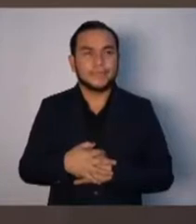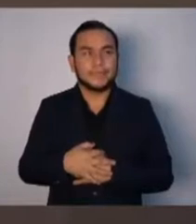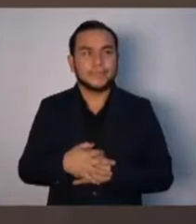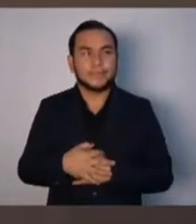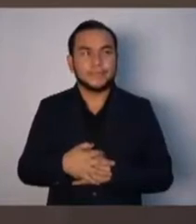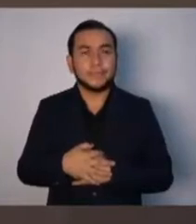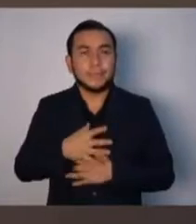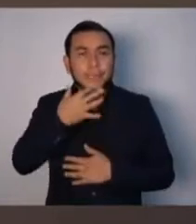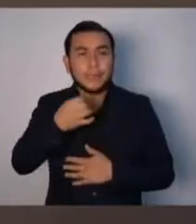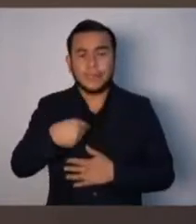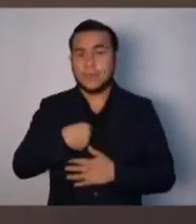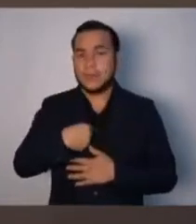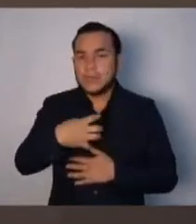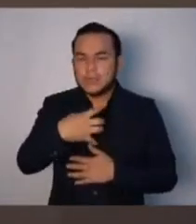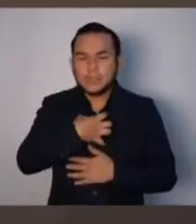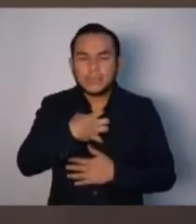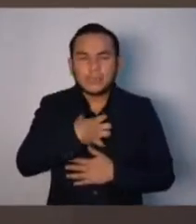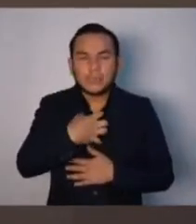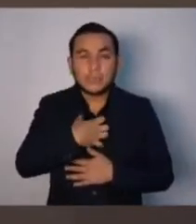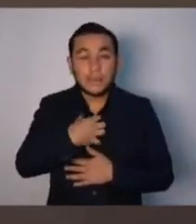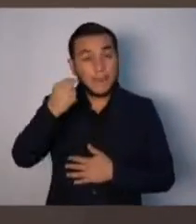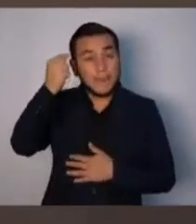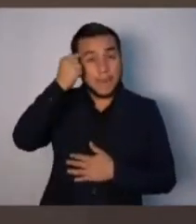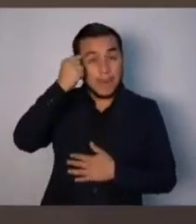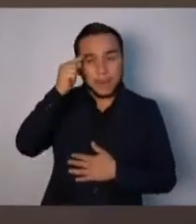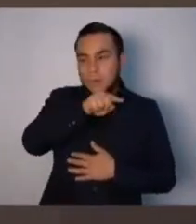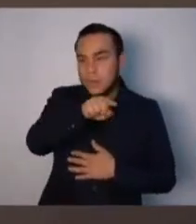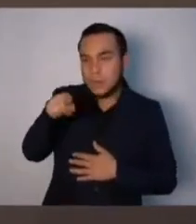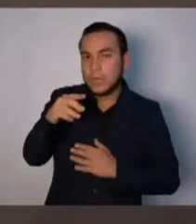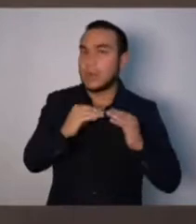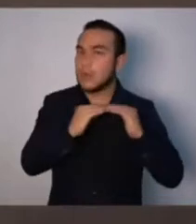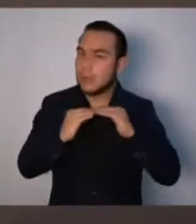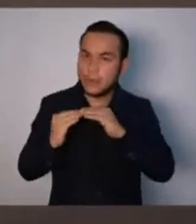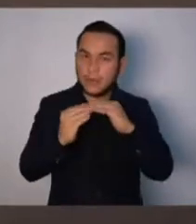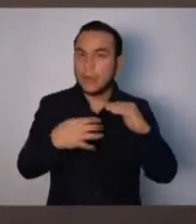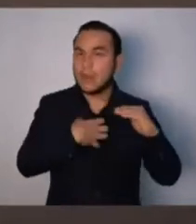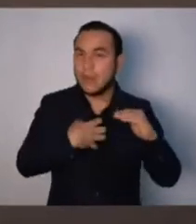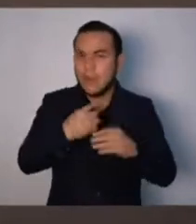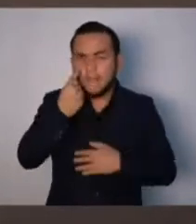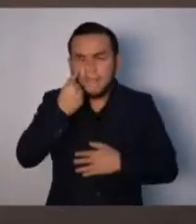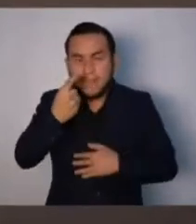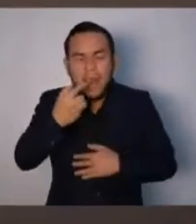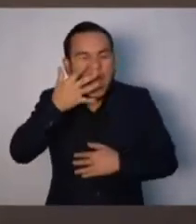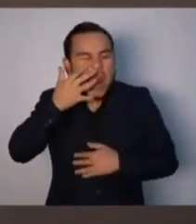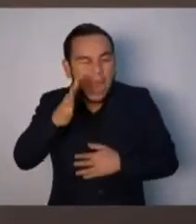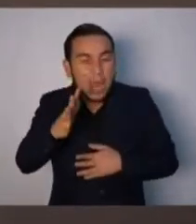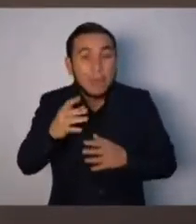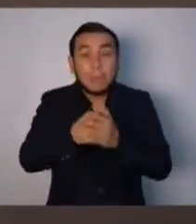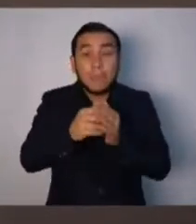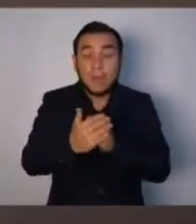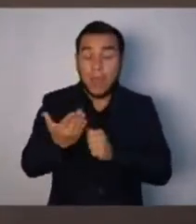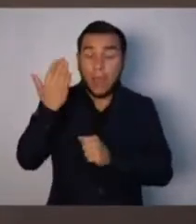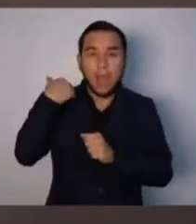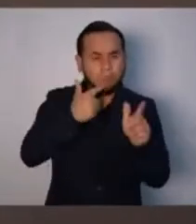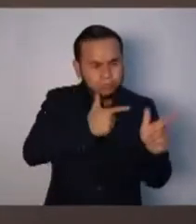a mí me da rabia y me imagino que muchos de ustedes también ver como el caso de la masacre hermoso te ha